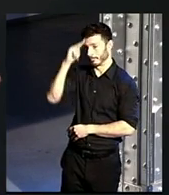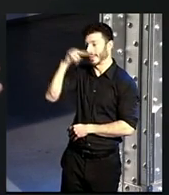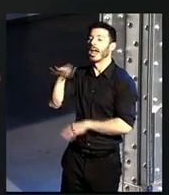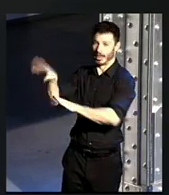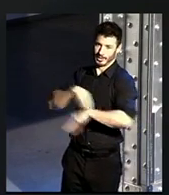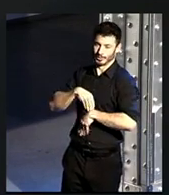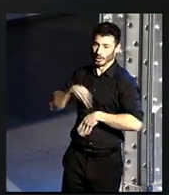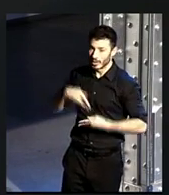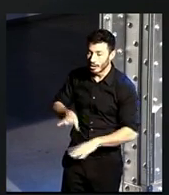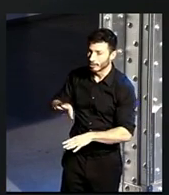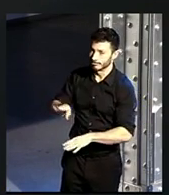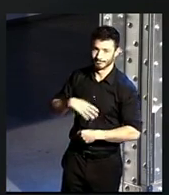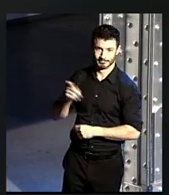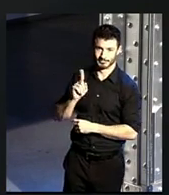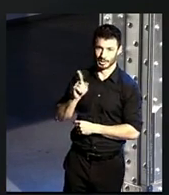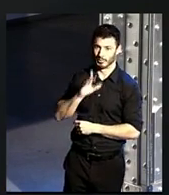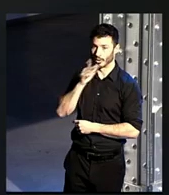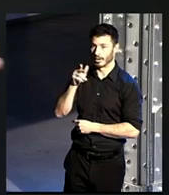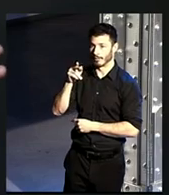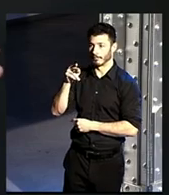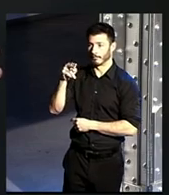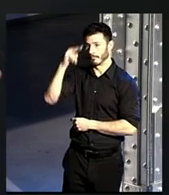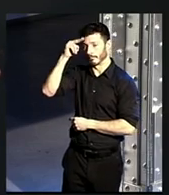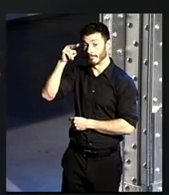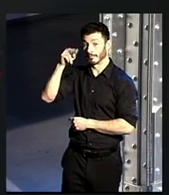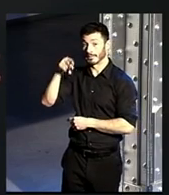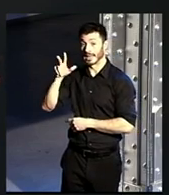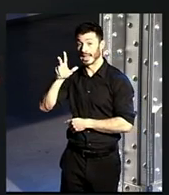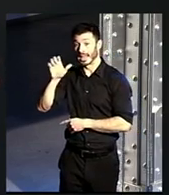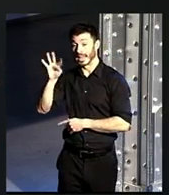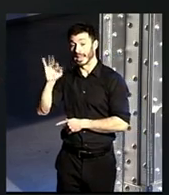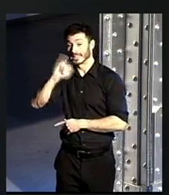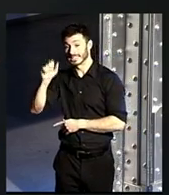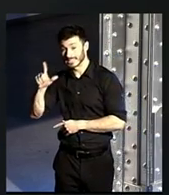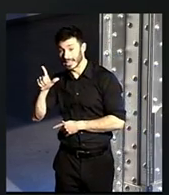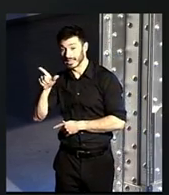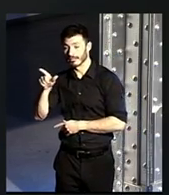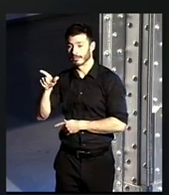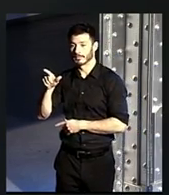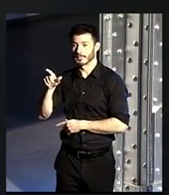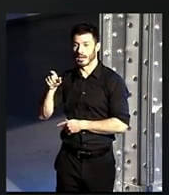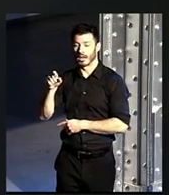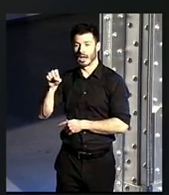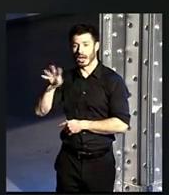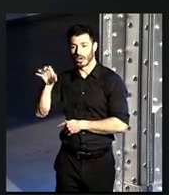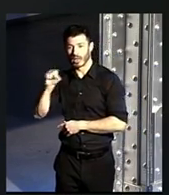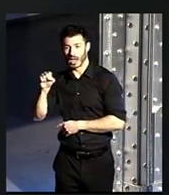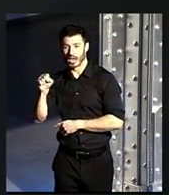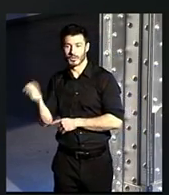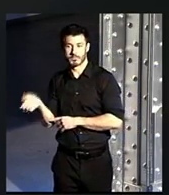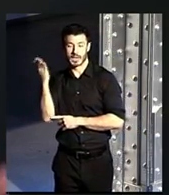padre tenía 14 años más de Verne, nació en 1814 y era un editor